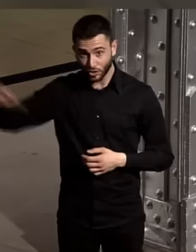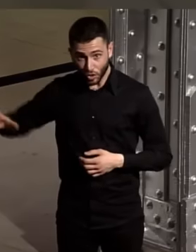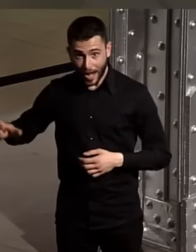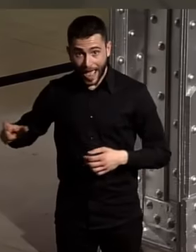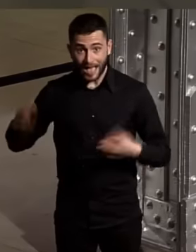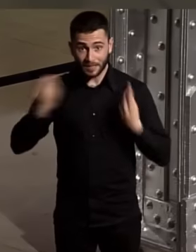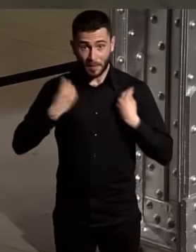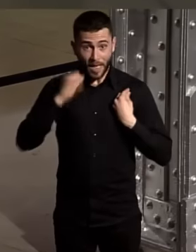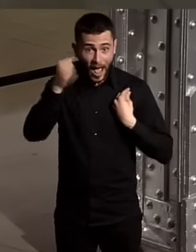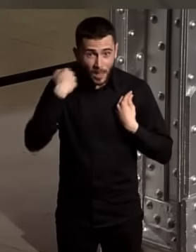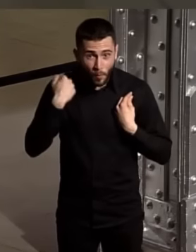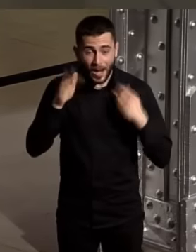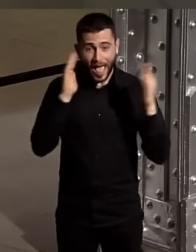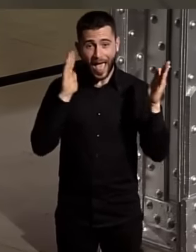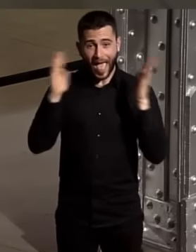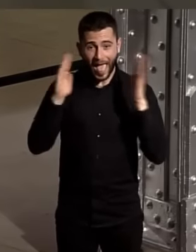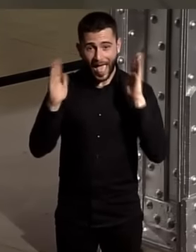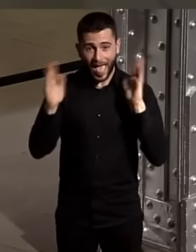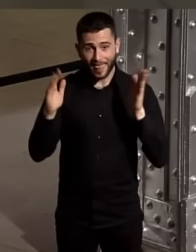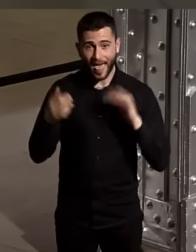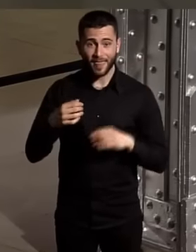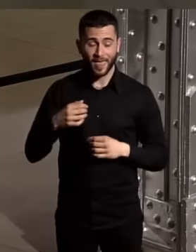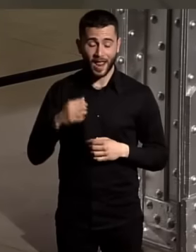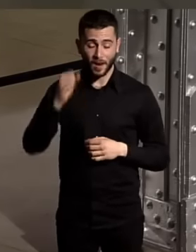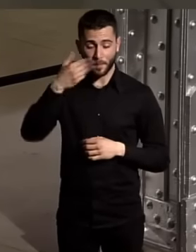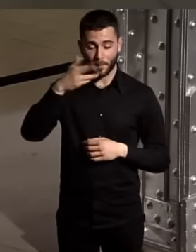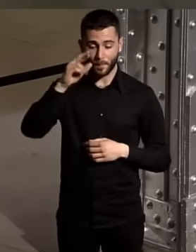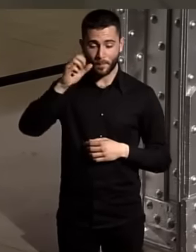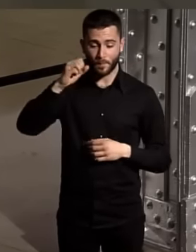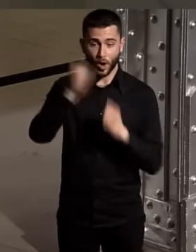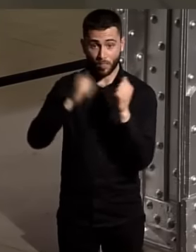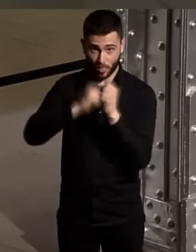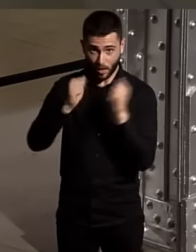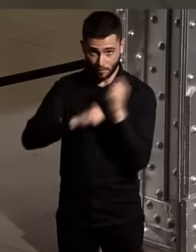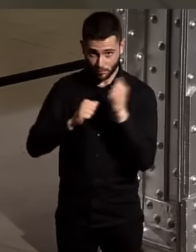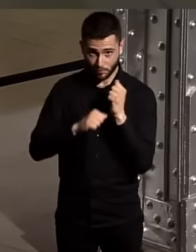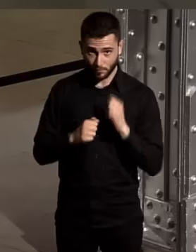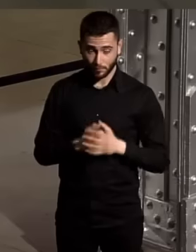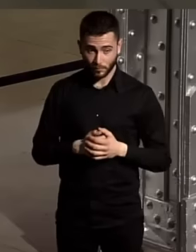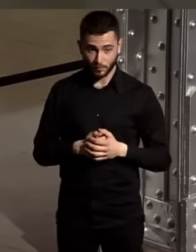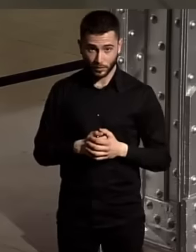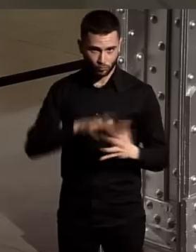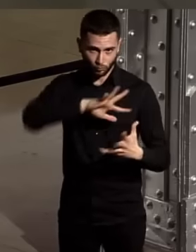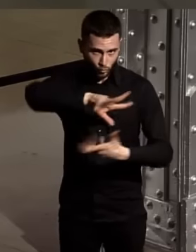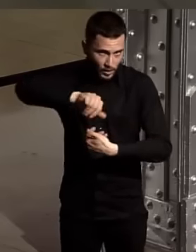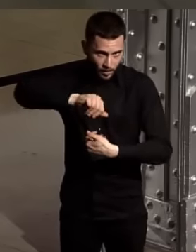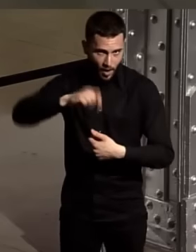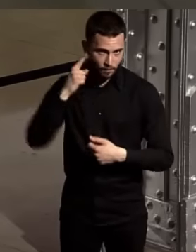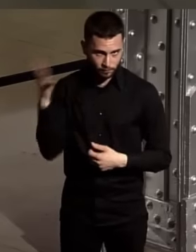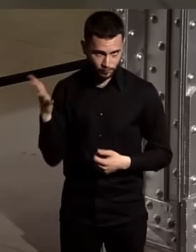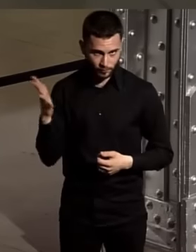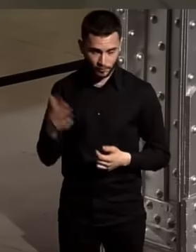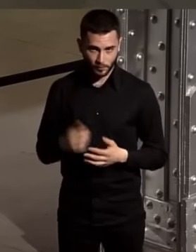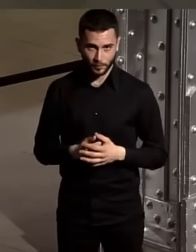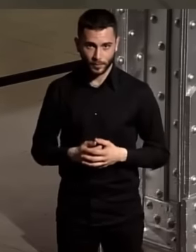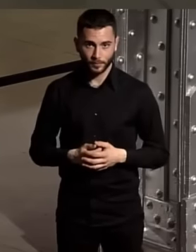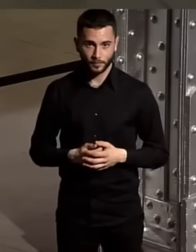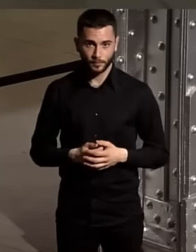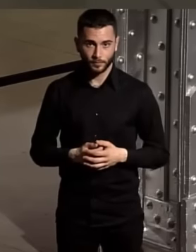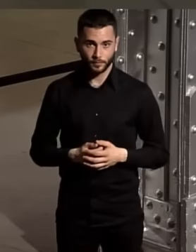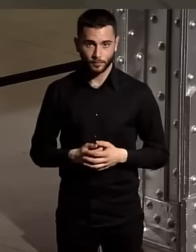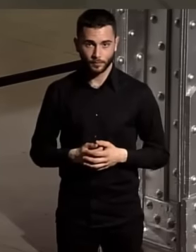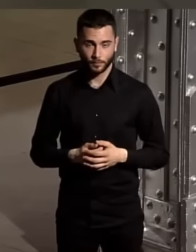bronce y en el Neolítico es decir hace 4000 años 5000 años que han sido noticia porque porque se ha